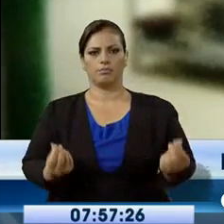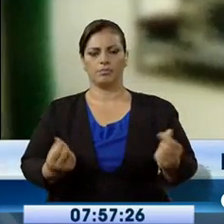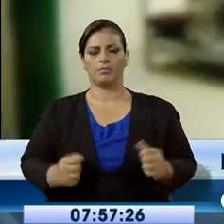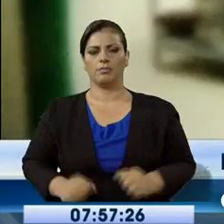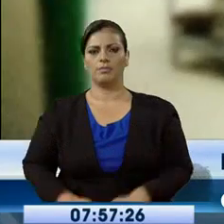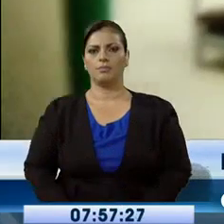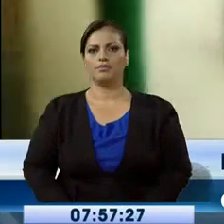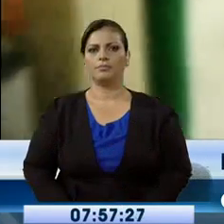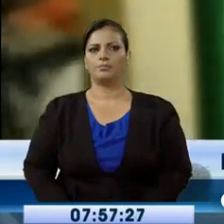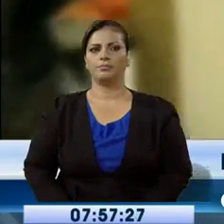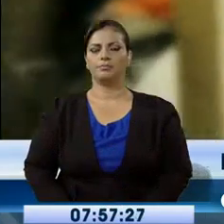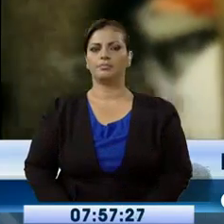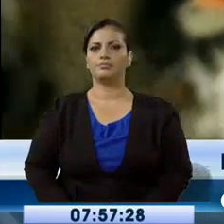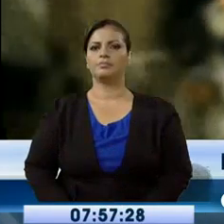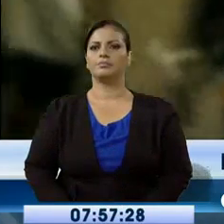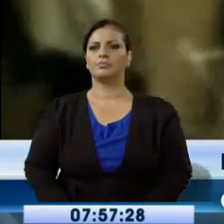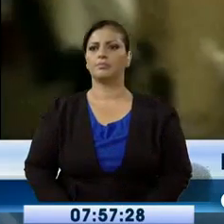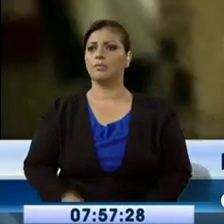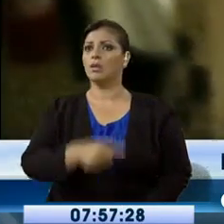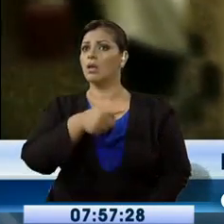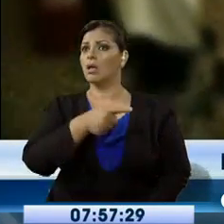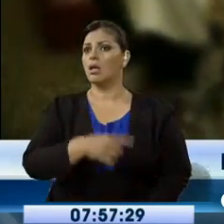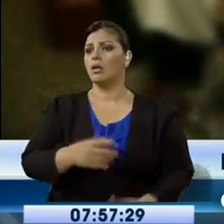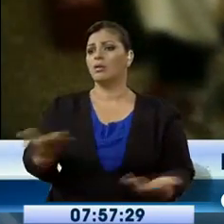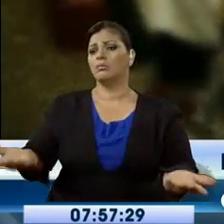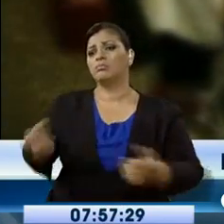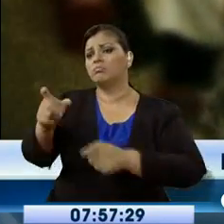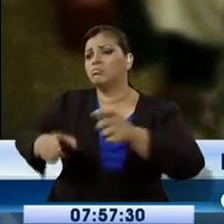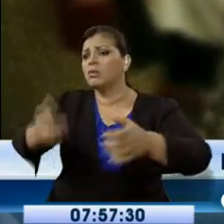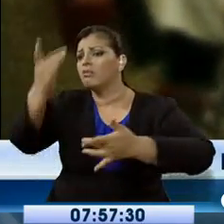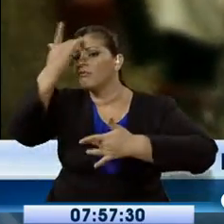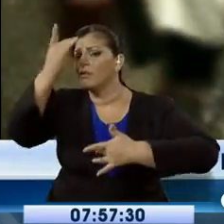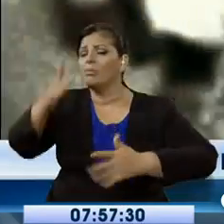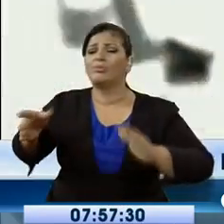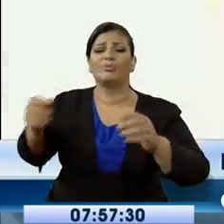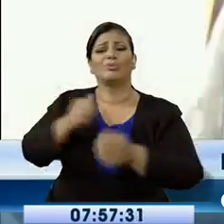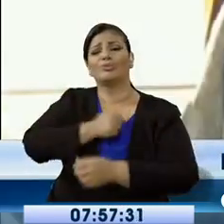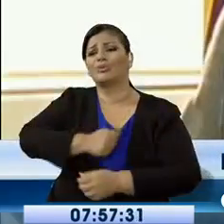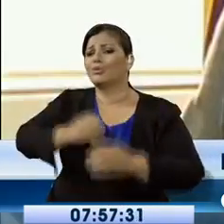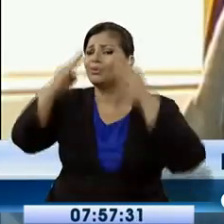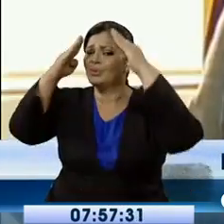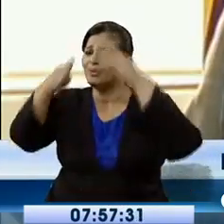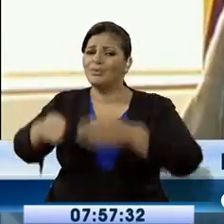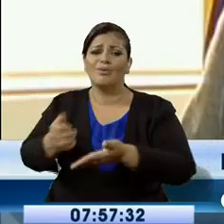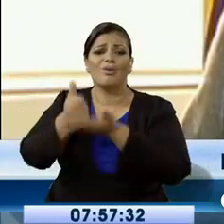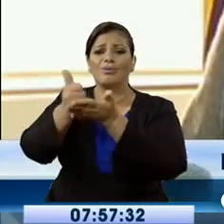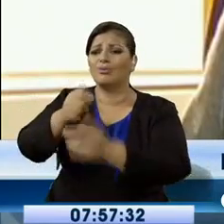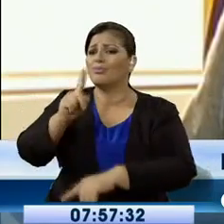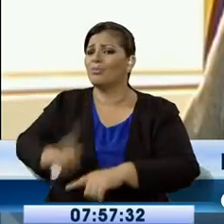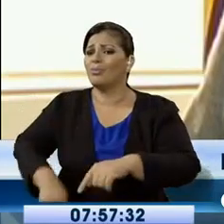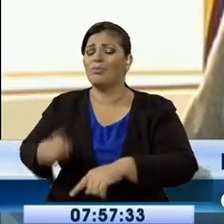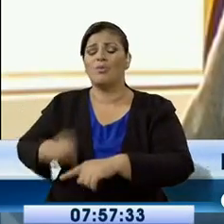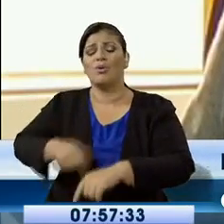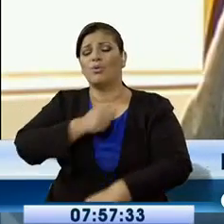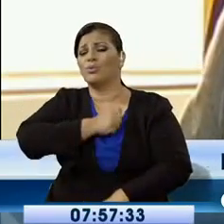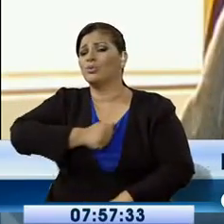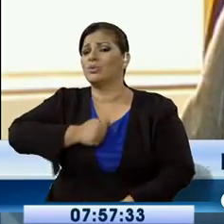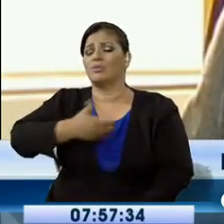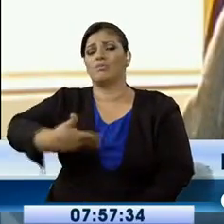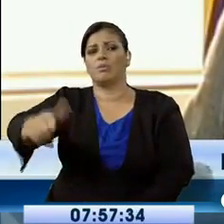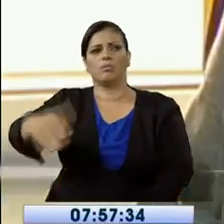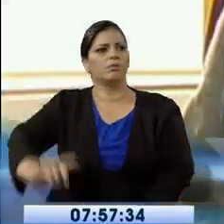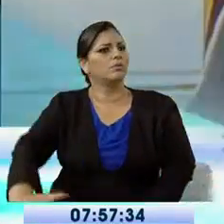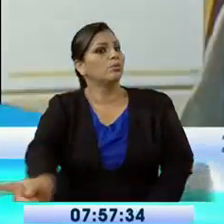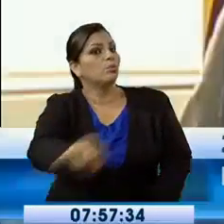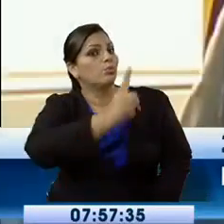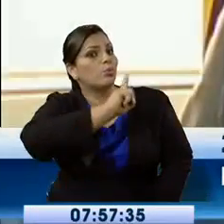Explica que bajo ningún concepto se debe suspender el tratamiento integral a los pacientes. No puede haber tratamientos parciales, eso